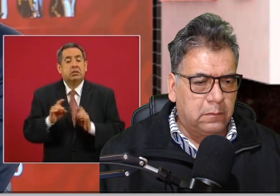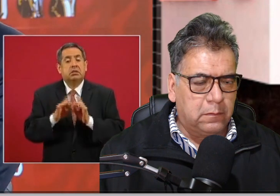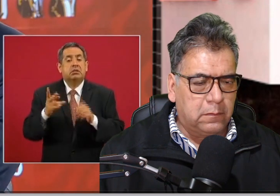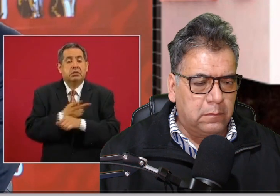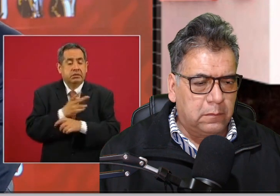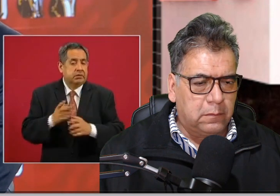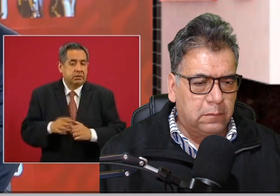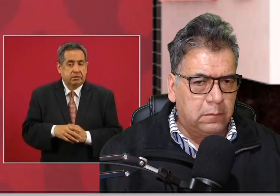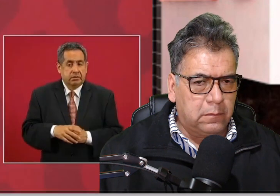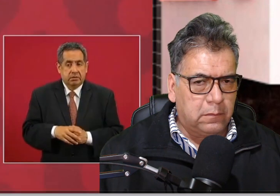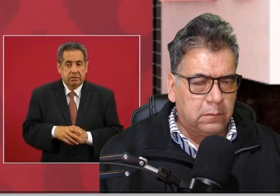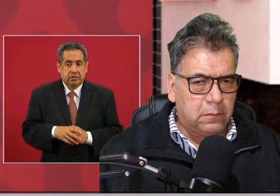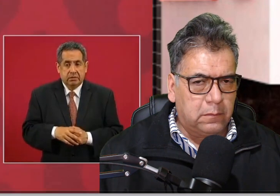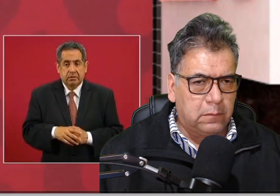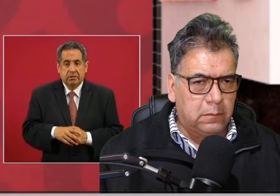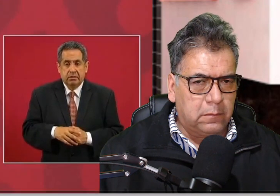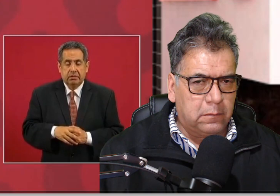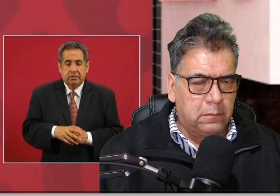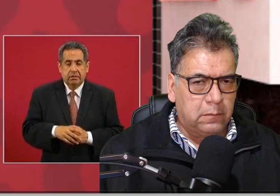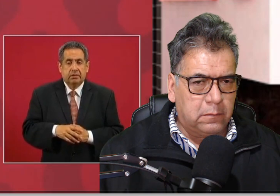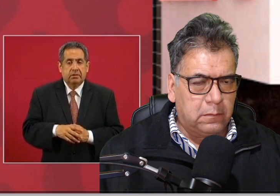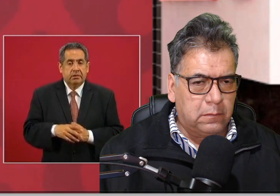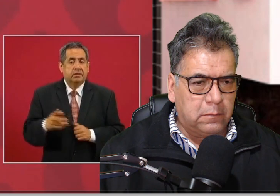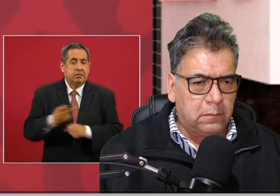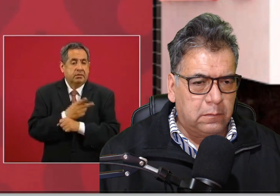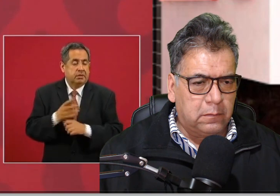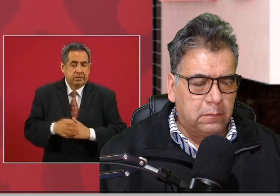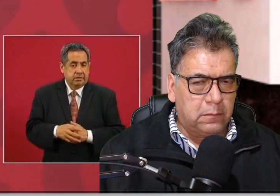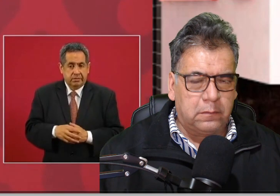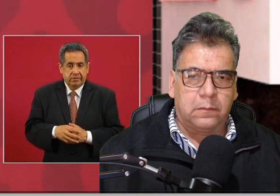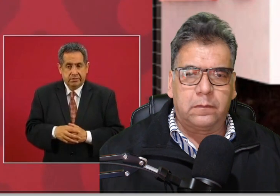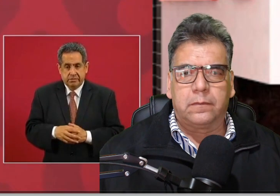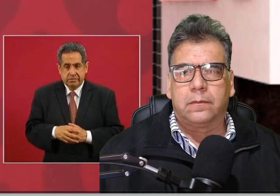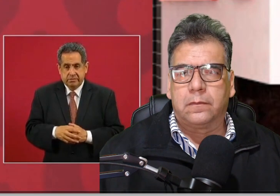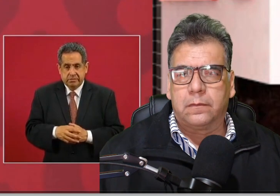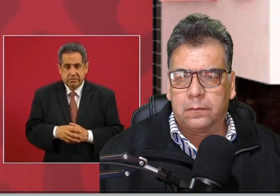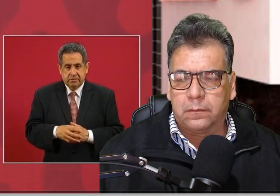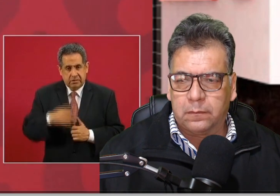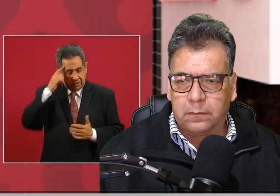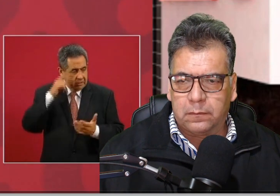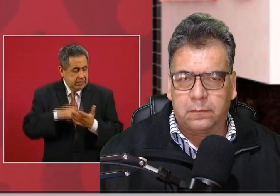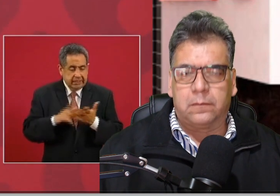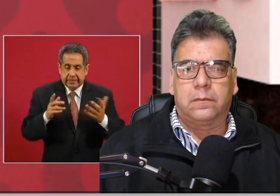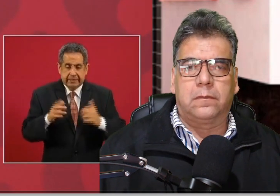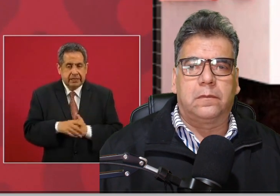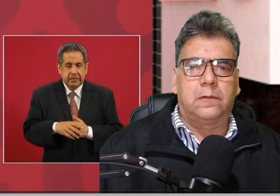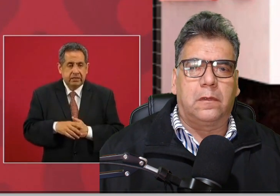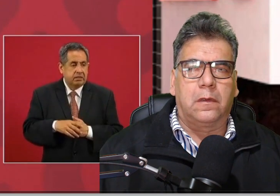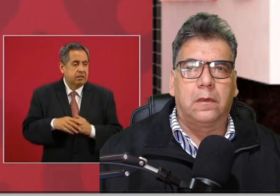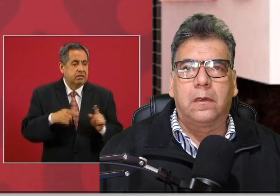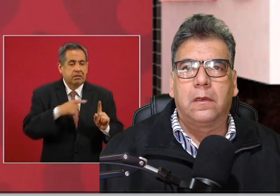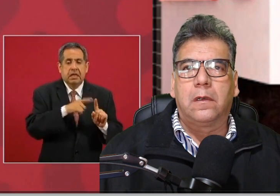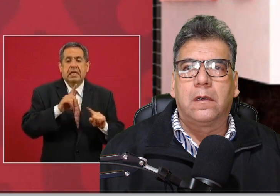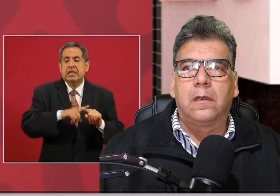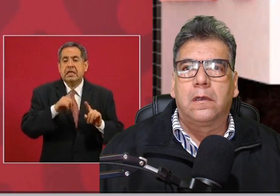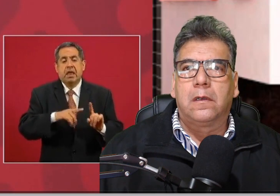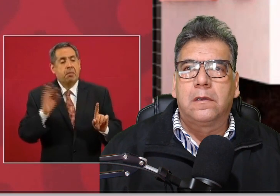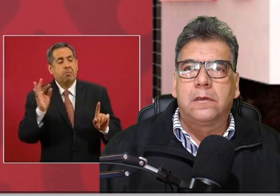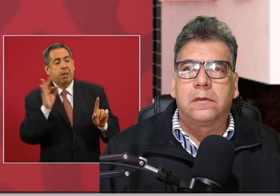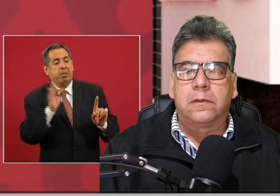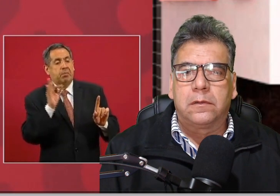podríamos estar de acuerdo, y dijimos que sí. Incluso hasta se mencionó